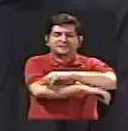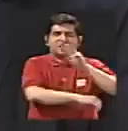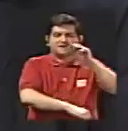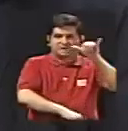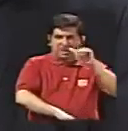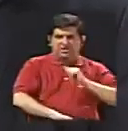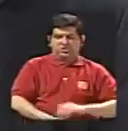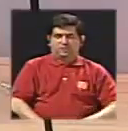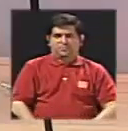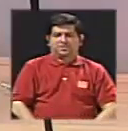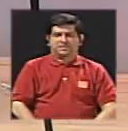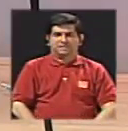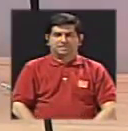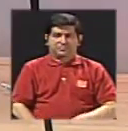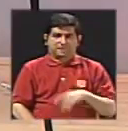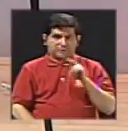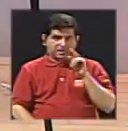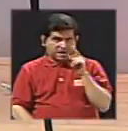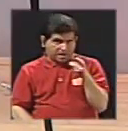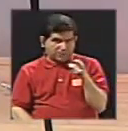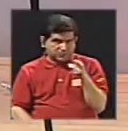mayo. ¿Eso es